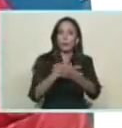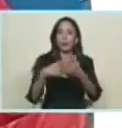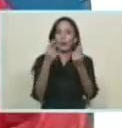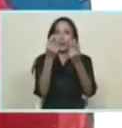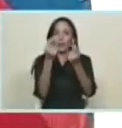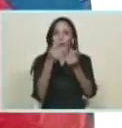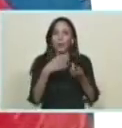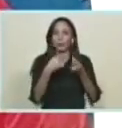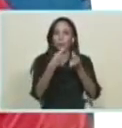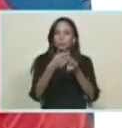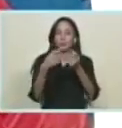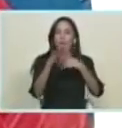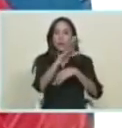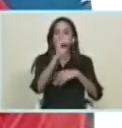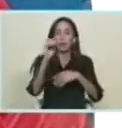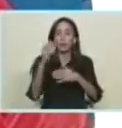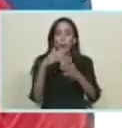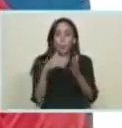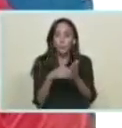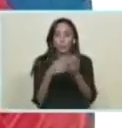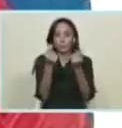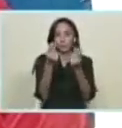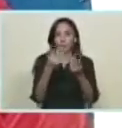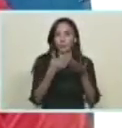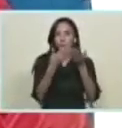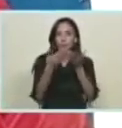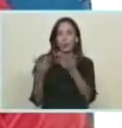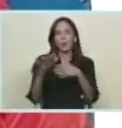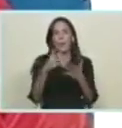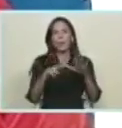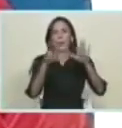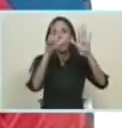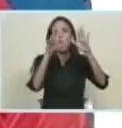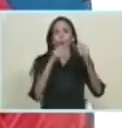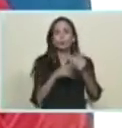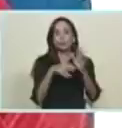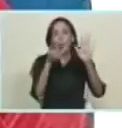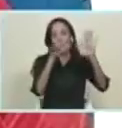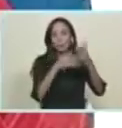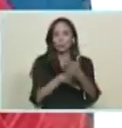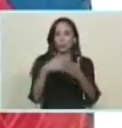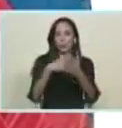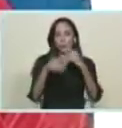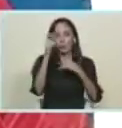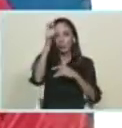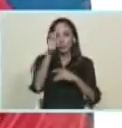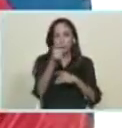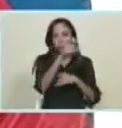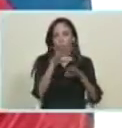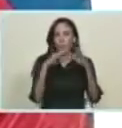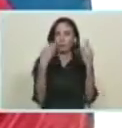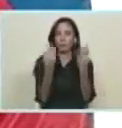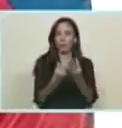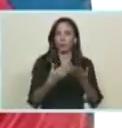de 500 mil bolívares, para llegar a 8 millones de compatriotas.